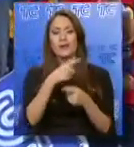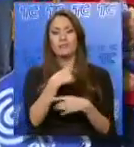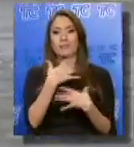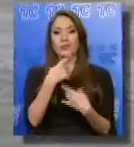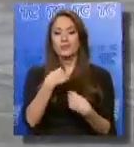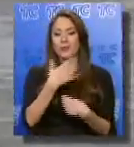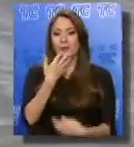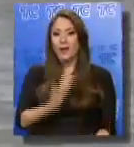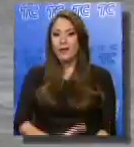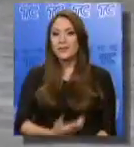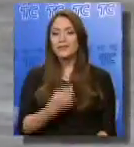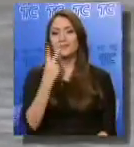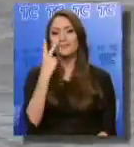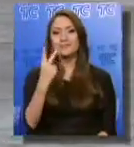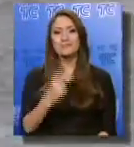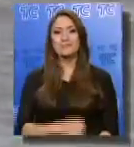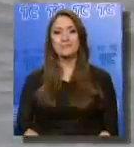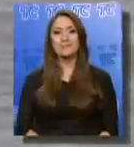más me gustó.